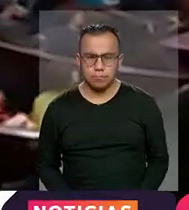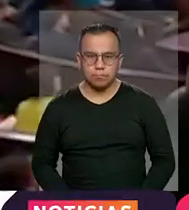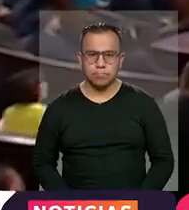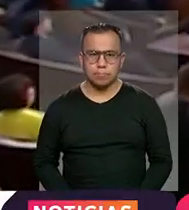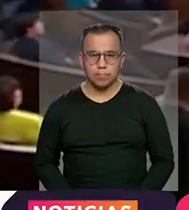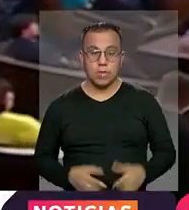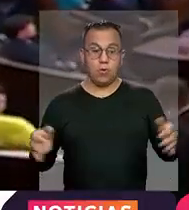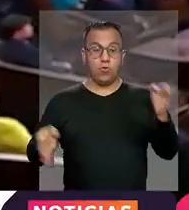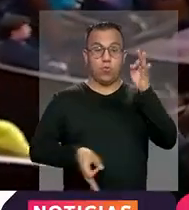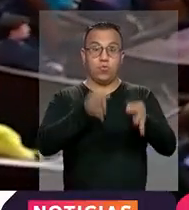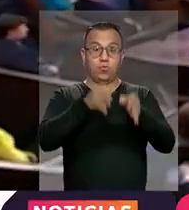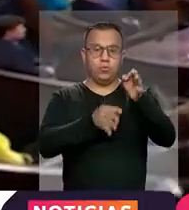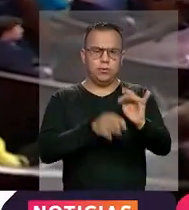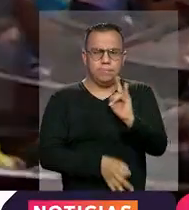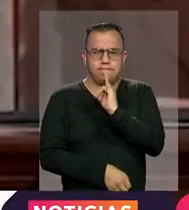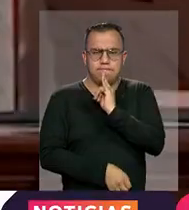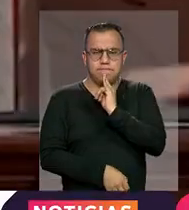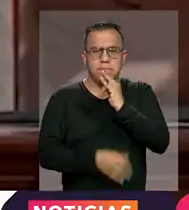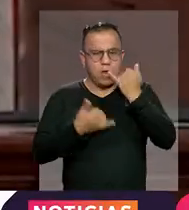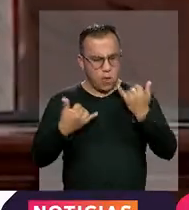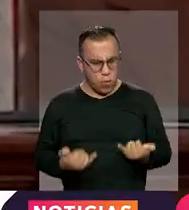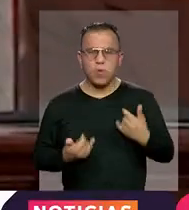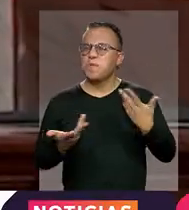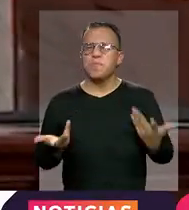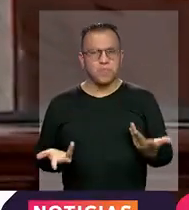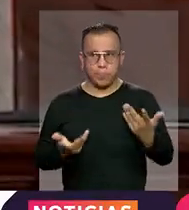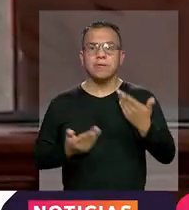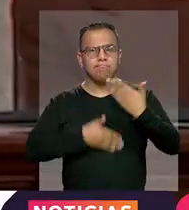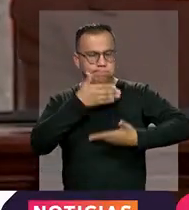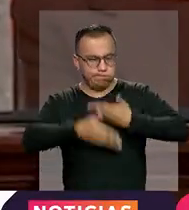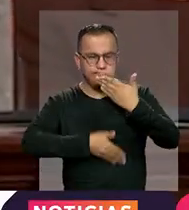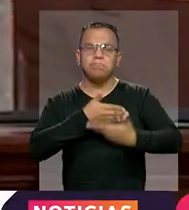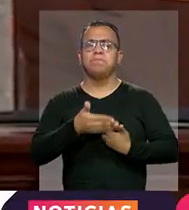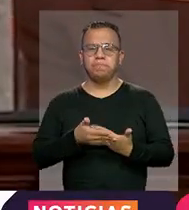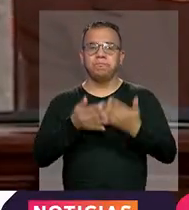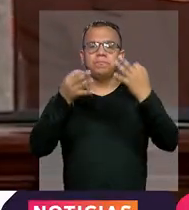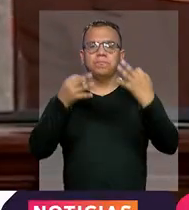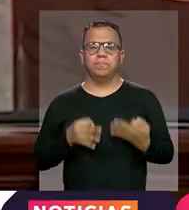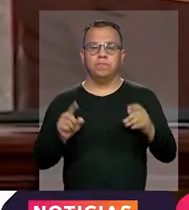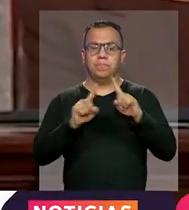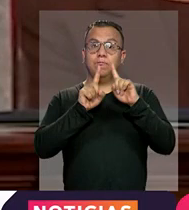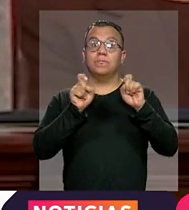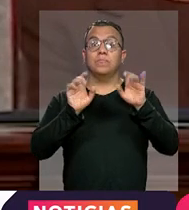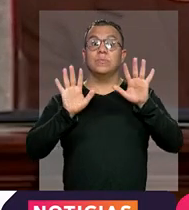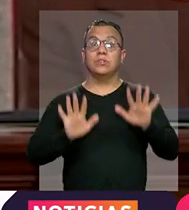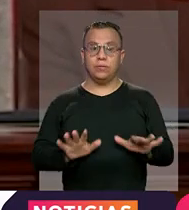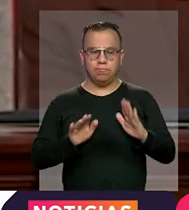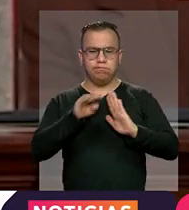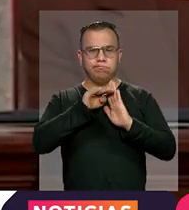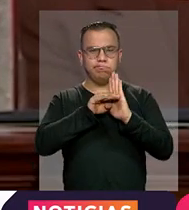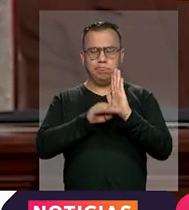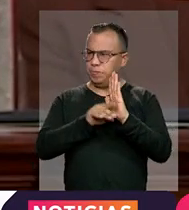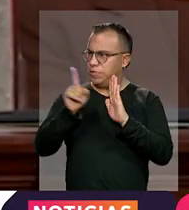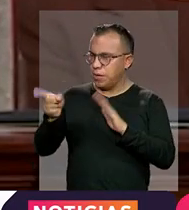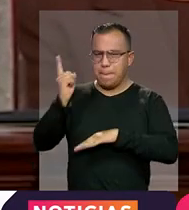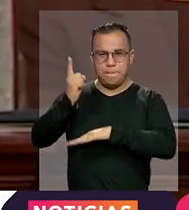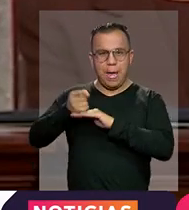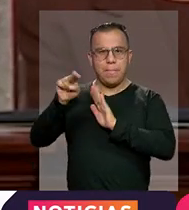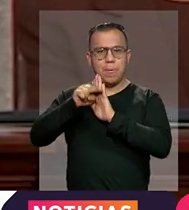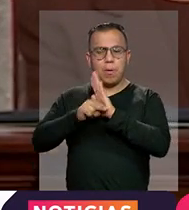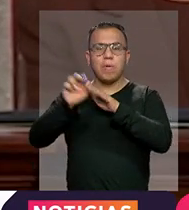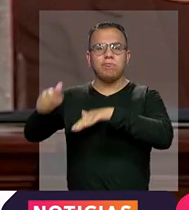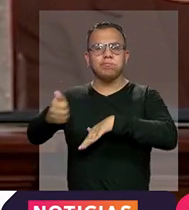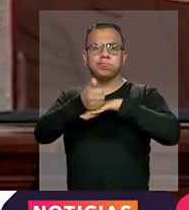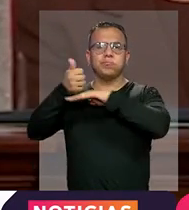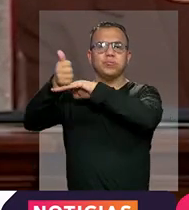de Justicia de Estados Unidos está montando un equipo para darle frente a los delitos cometidos por los oligarcas